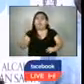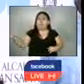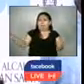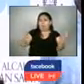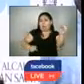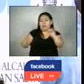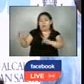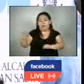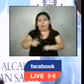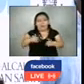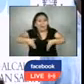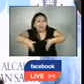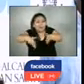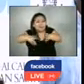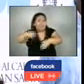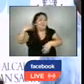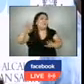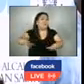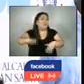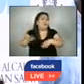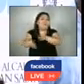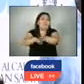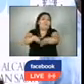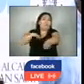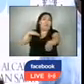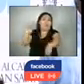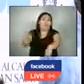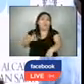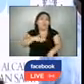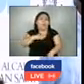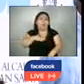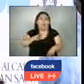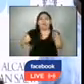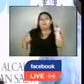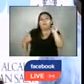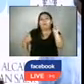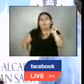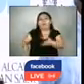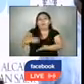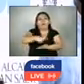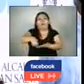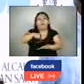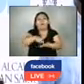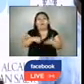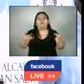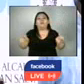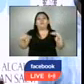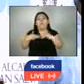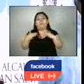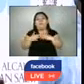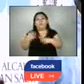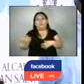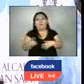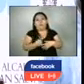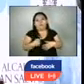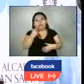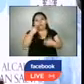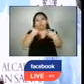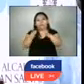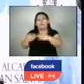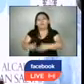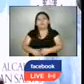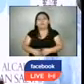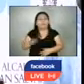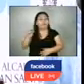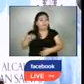se vuelven calles primarias por el tráfico que nosotros tenemos en la capital y por la cantidad de personas que transitan alrededor de los 6 distritos. Es